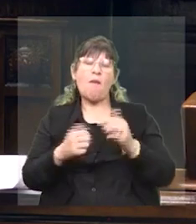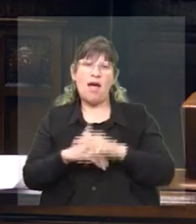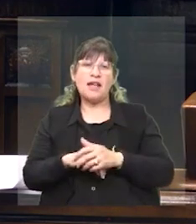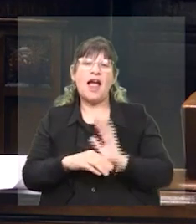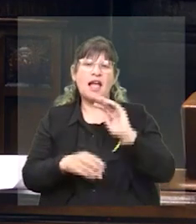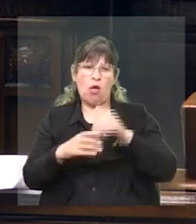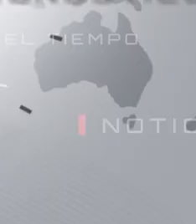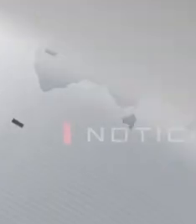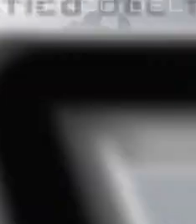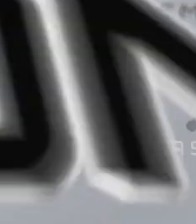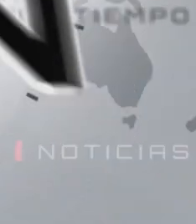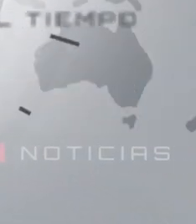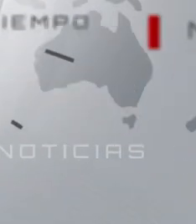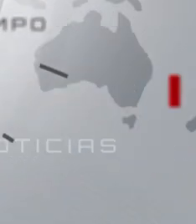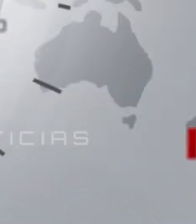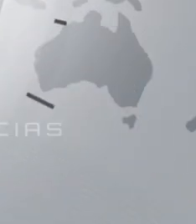vota en él